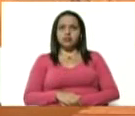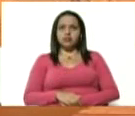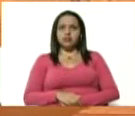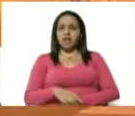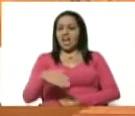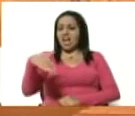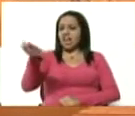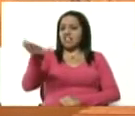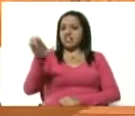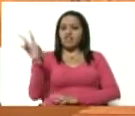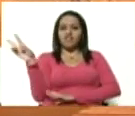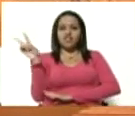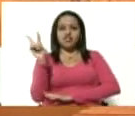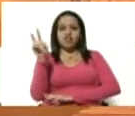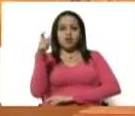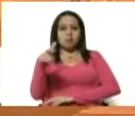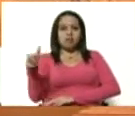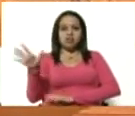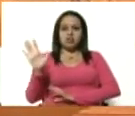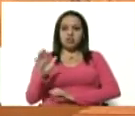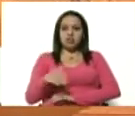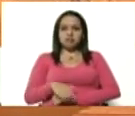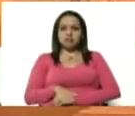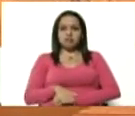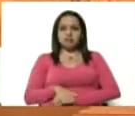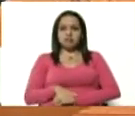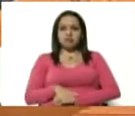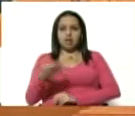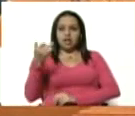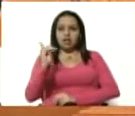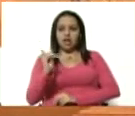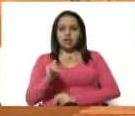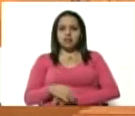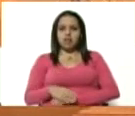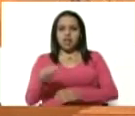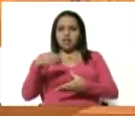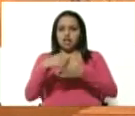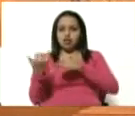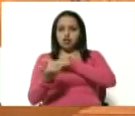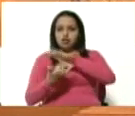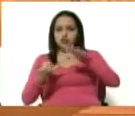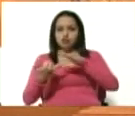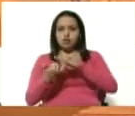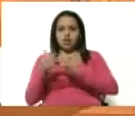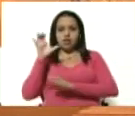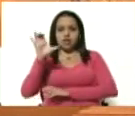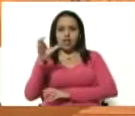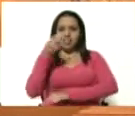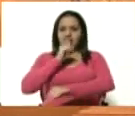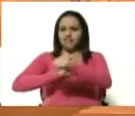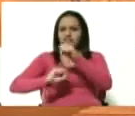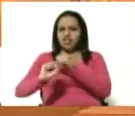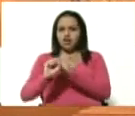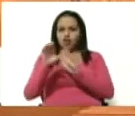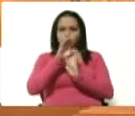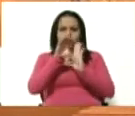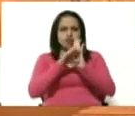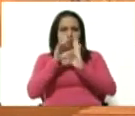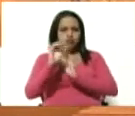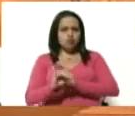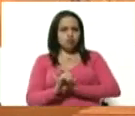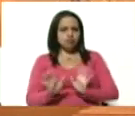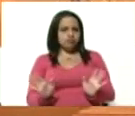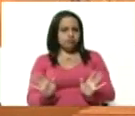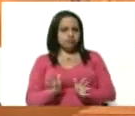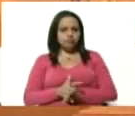aquellos venezolanos que, formando parte de instituciones del Estado, defienden la Constitución.